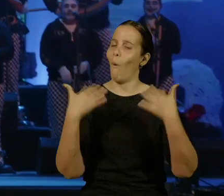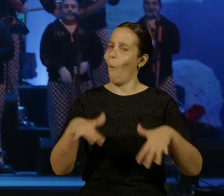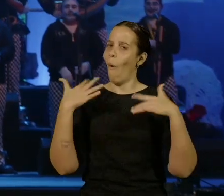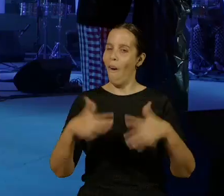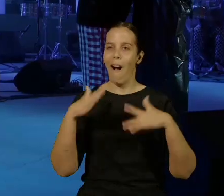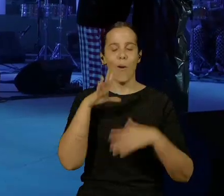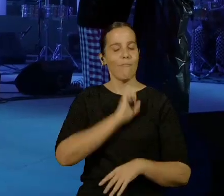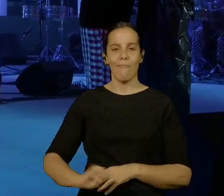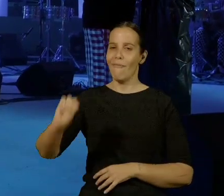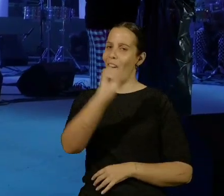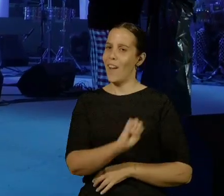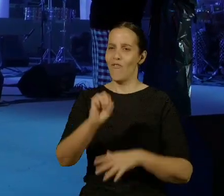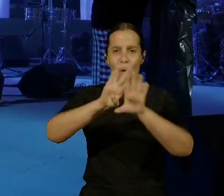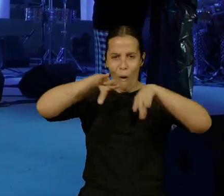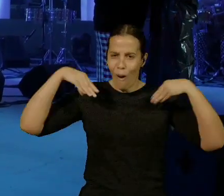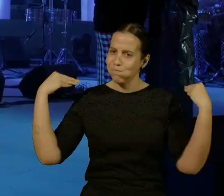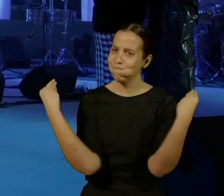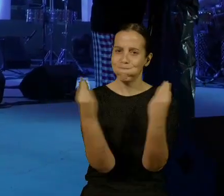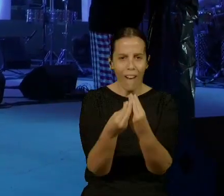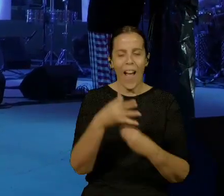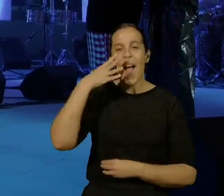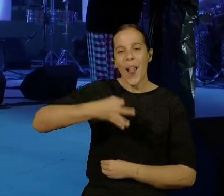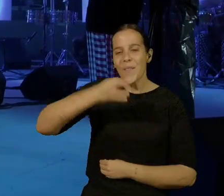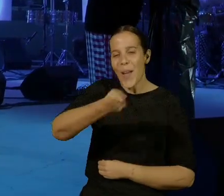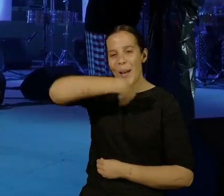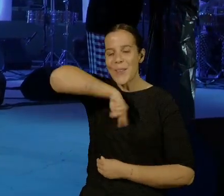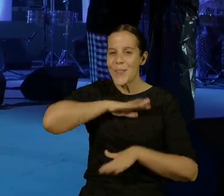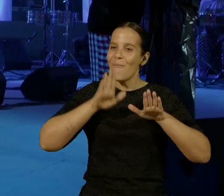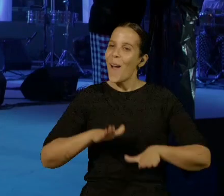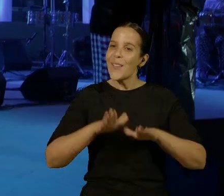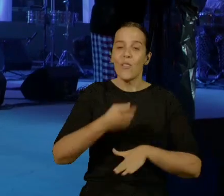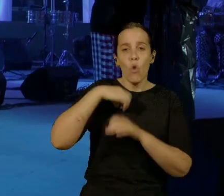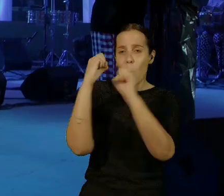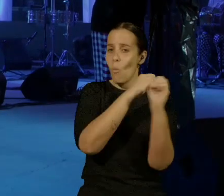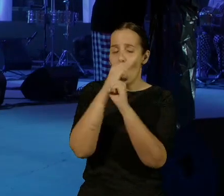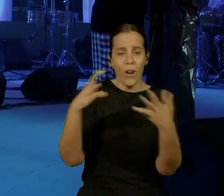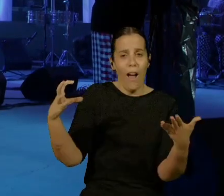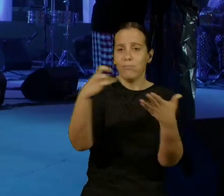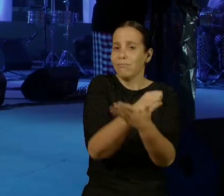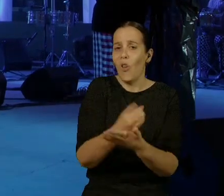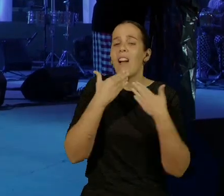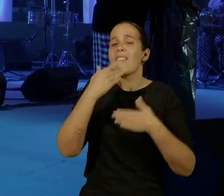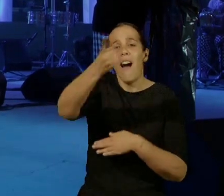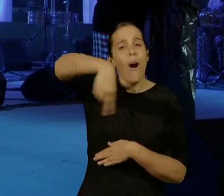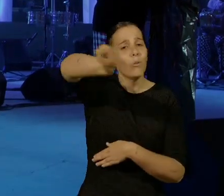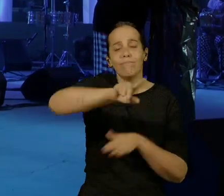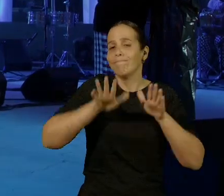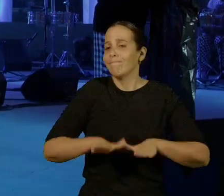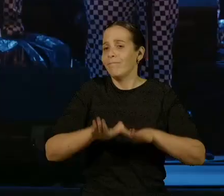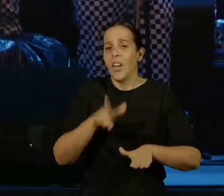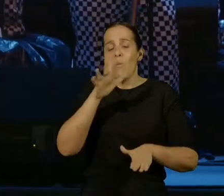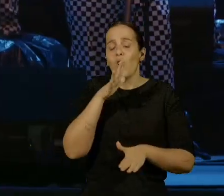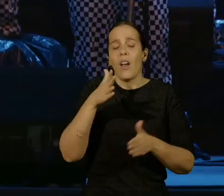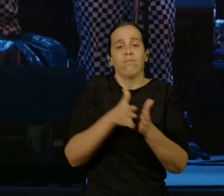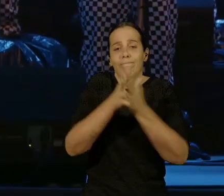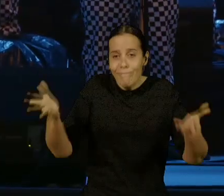Sí, da gusto. Abarrota. La verdad que si estamos aquí, tanto nosotros como toda la murga, es gracias a ustedes. Son los que nos dan el